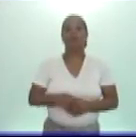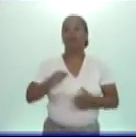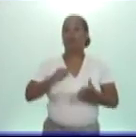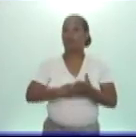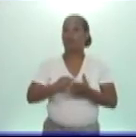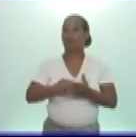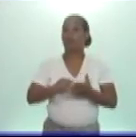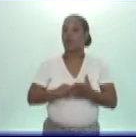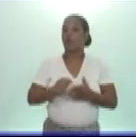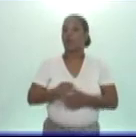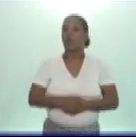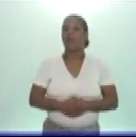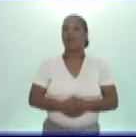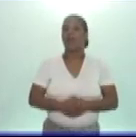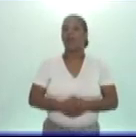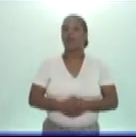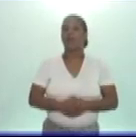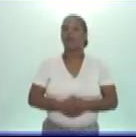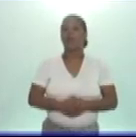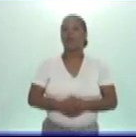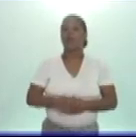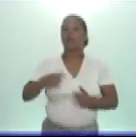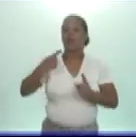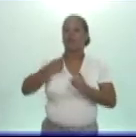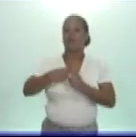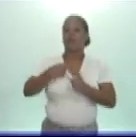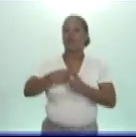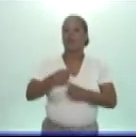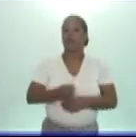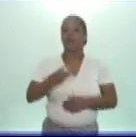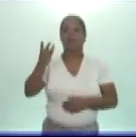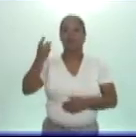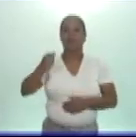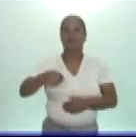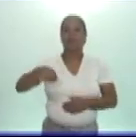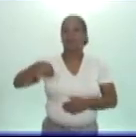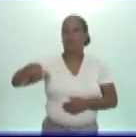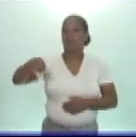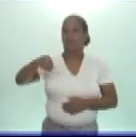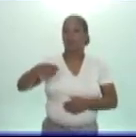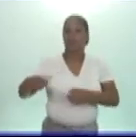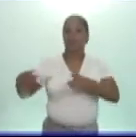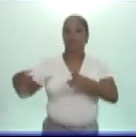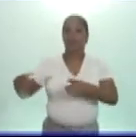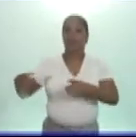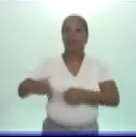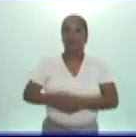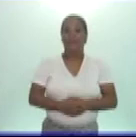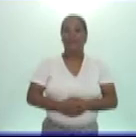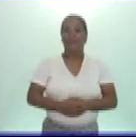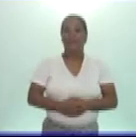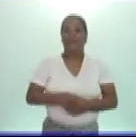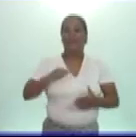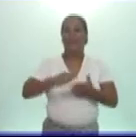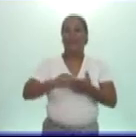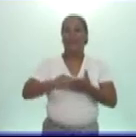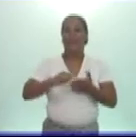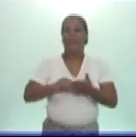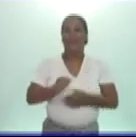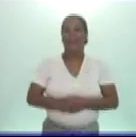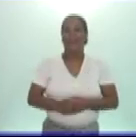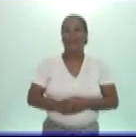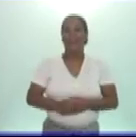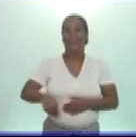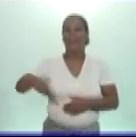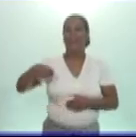calculamos adicionando las pesas que están en el otro platillo, y para calcular el peso de la